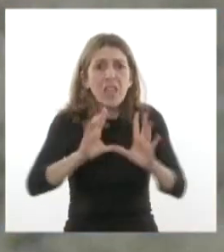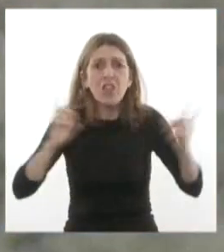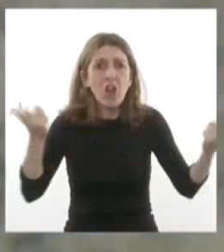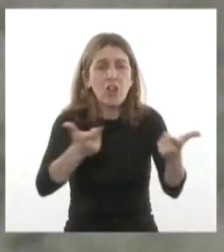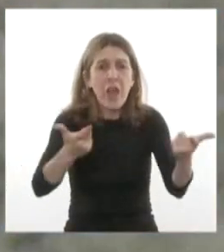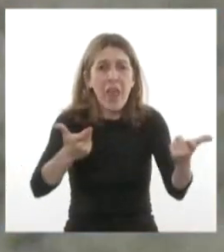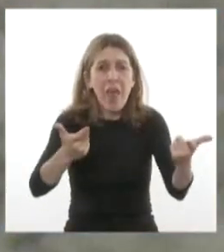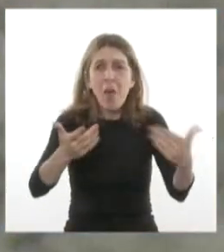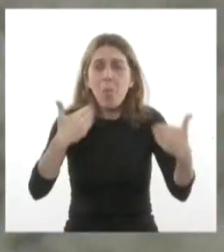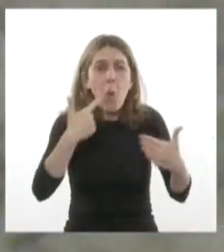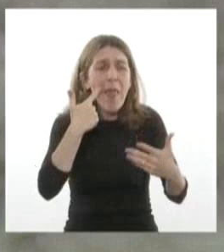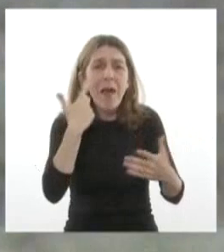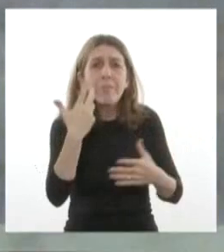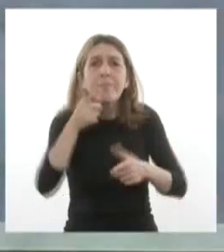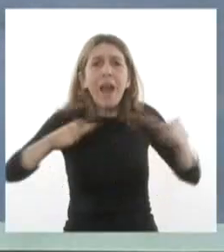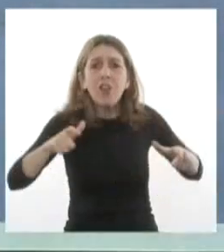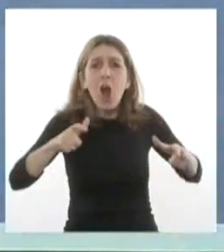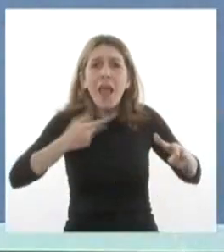posibilidad de encontrar un futuro.